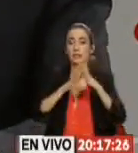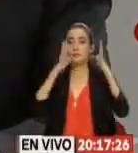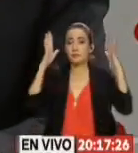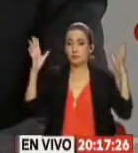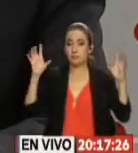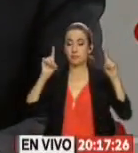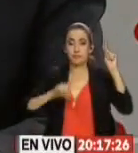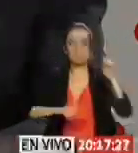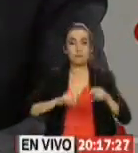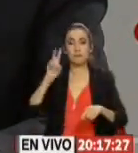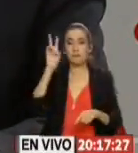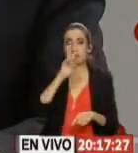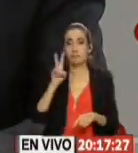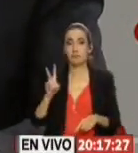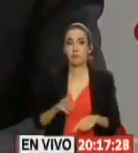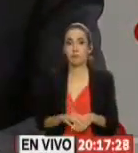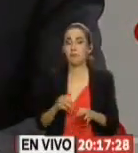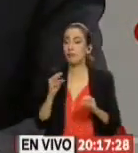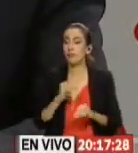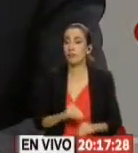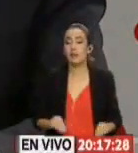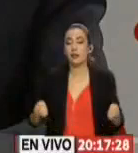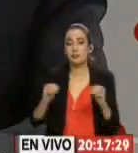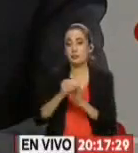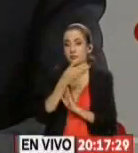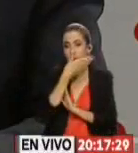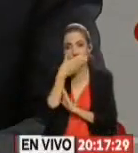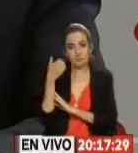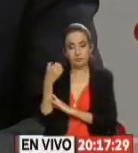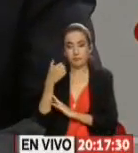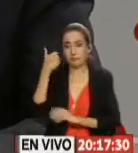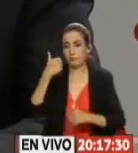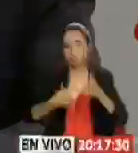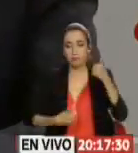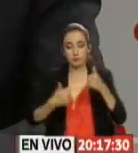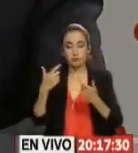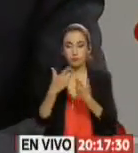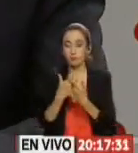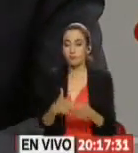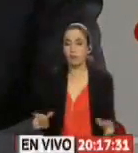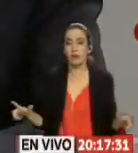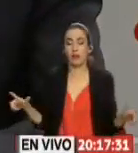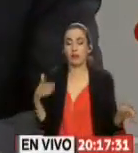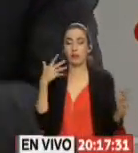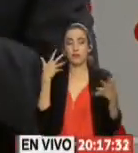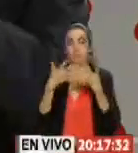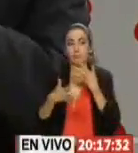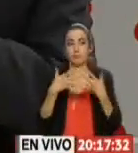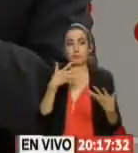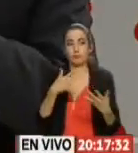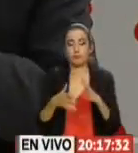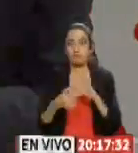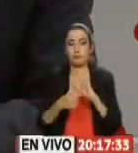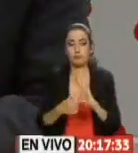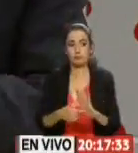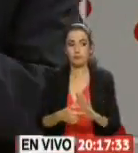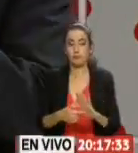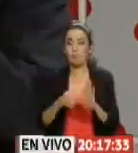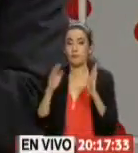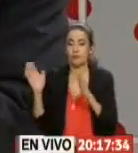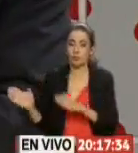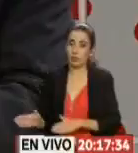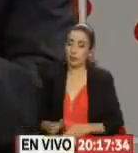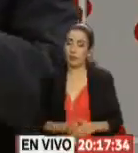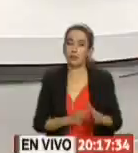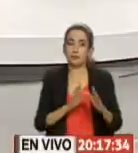proporciones en Venezuela, lo mejor que puede ocurrir en Venezuela es que hayan elecciones libres, transparentes, supervisadas por la OEA,